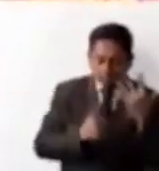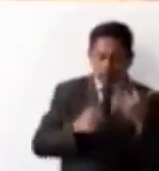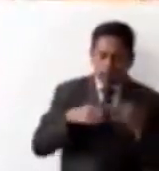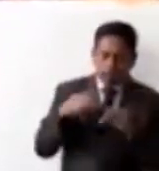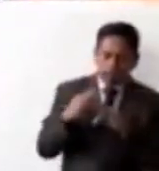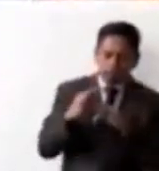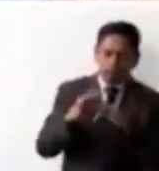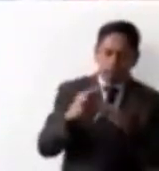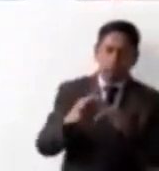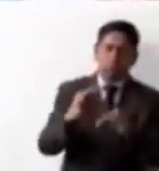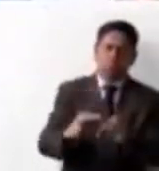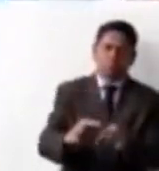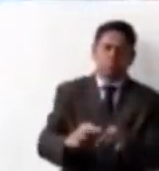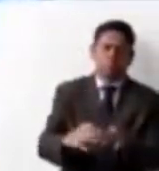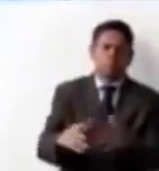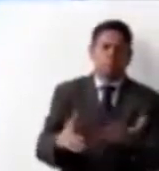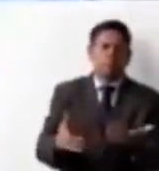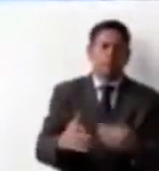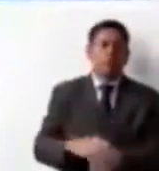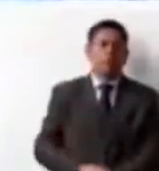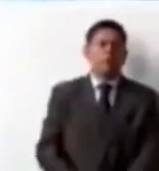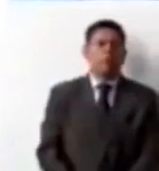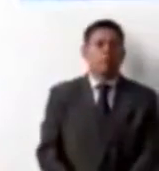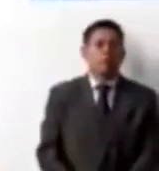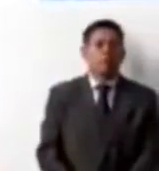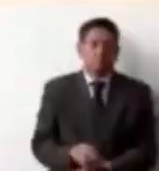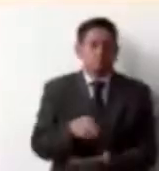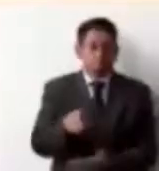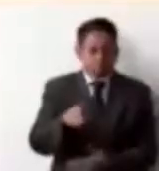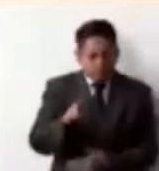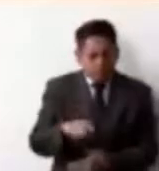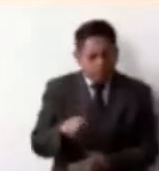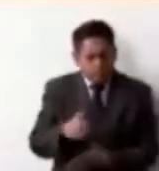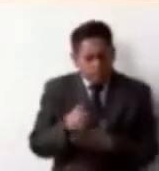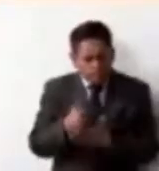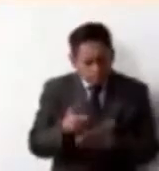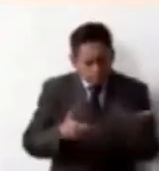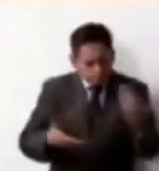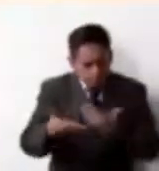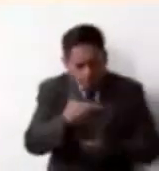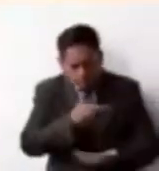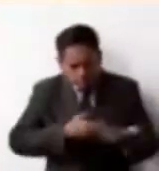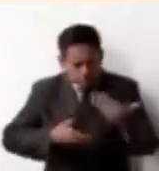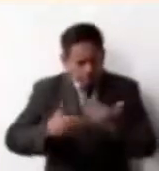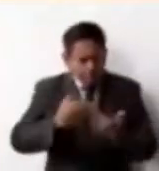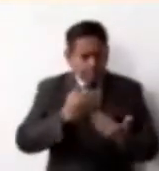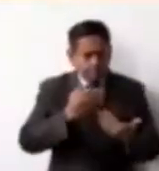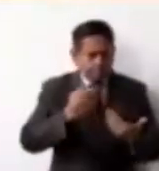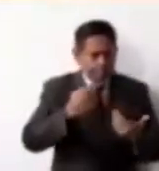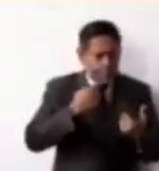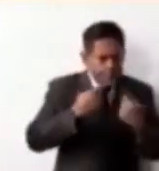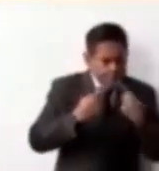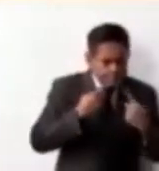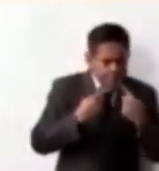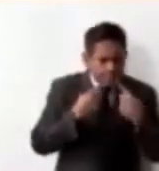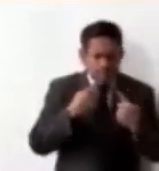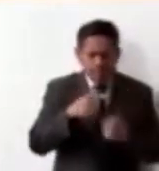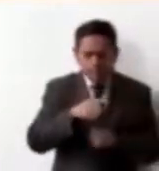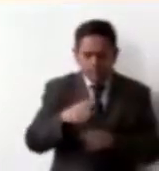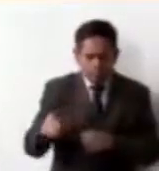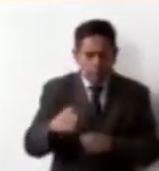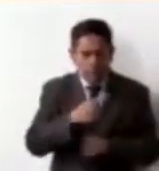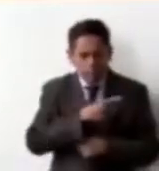pero desde luego que están ayudando, haciendo las cosas ustedes por su